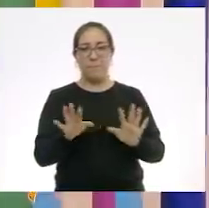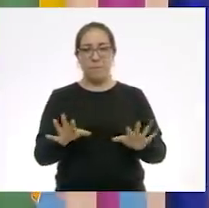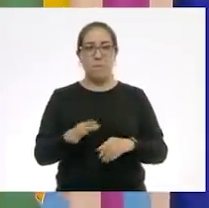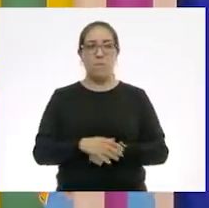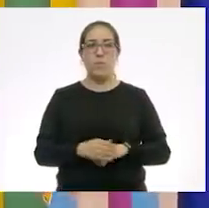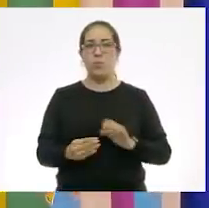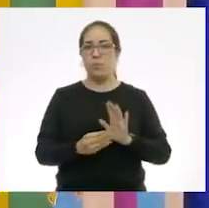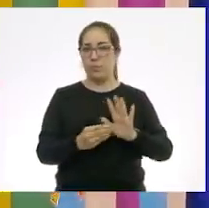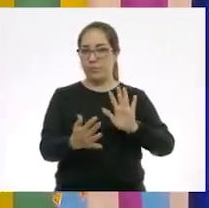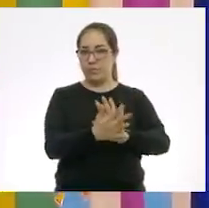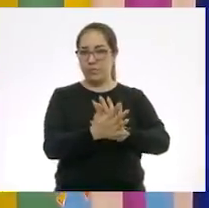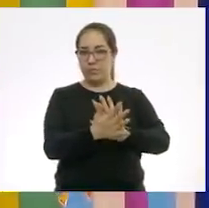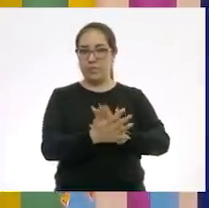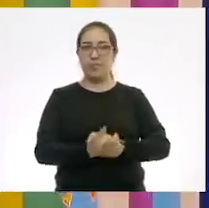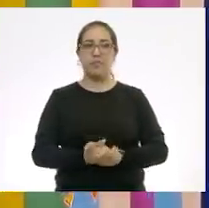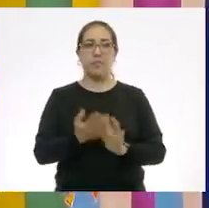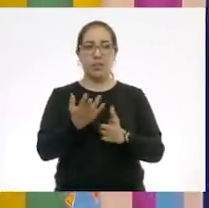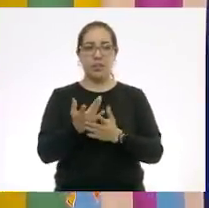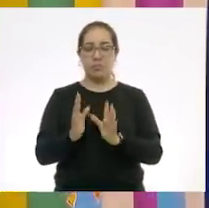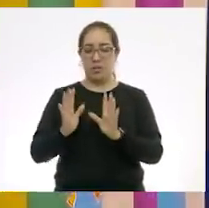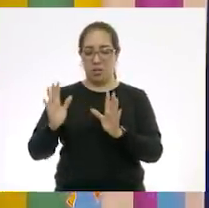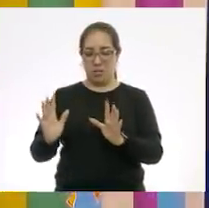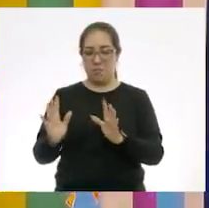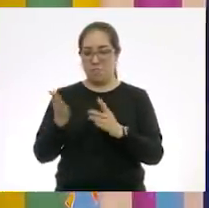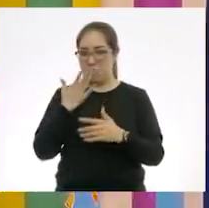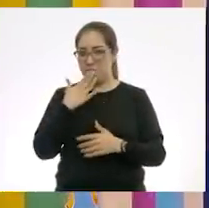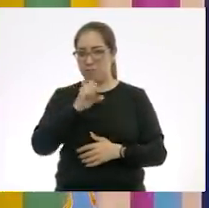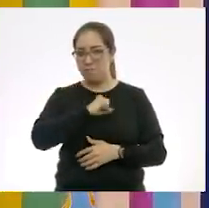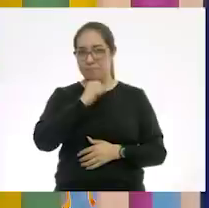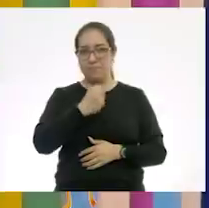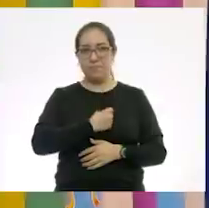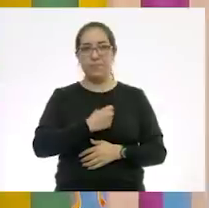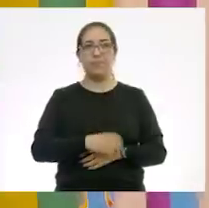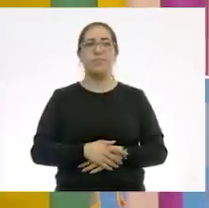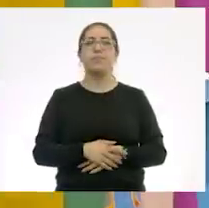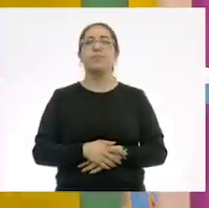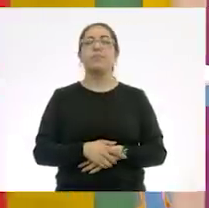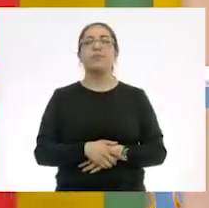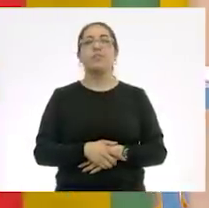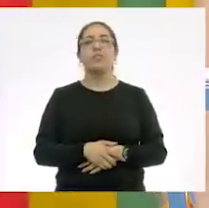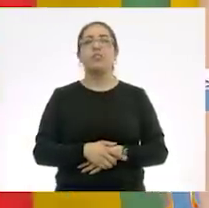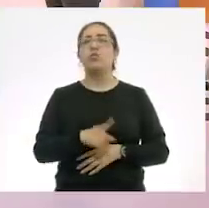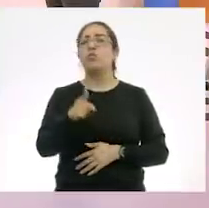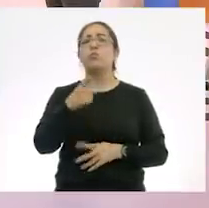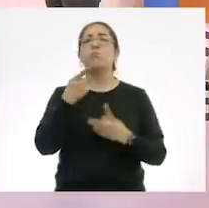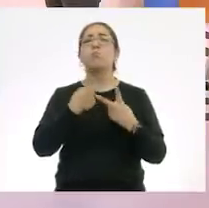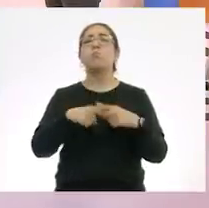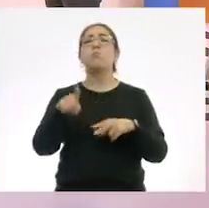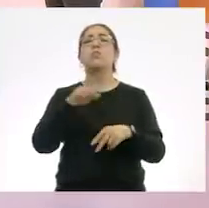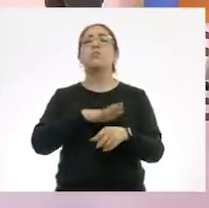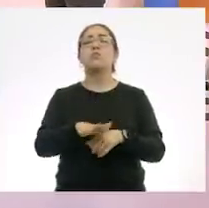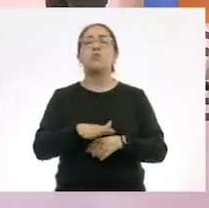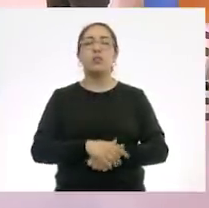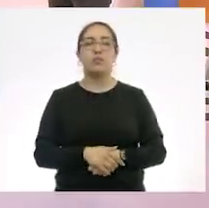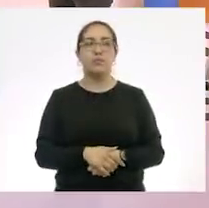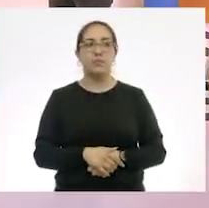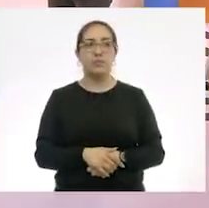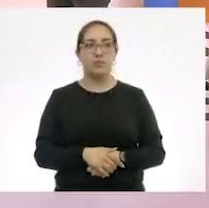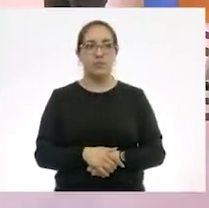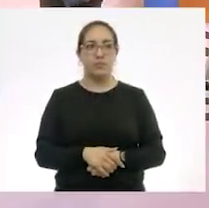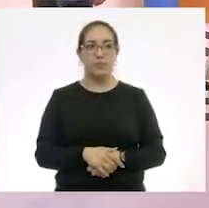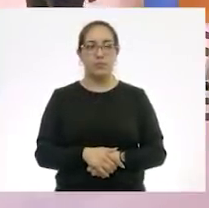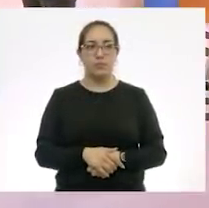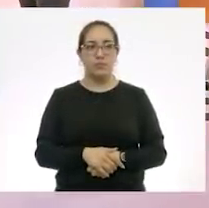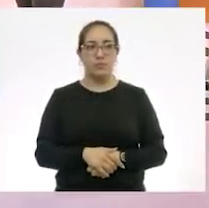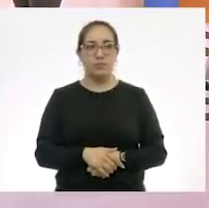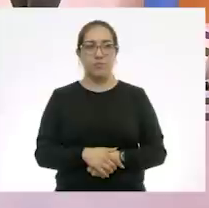le pasó nada, está sano ese intestino. No, está sano, así es. ¿Qué? Toma uno, ¿con cuál quieres empezar? Ah, pues mira, tengo